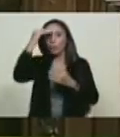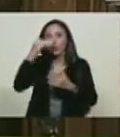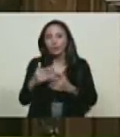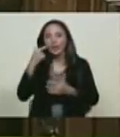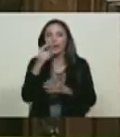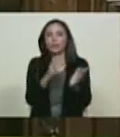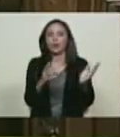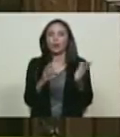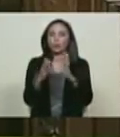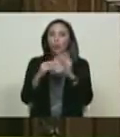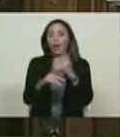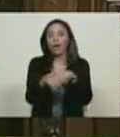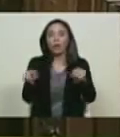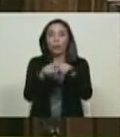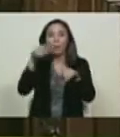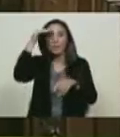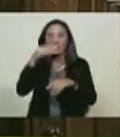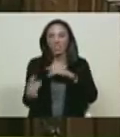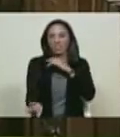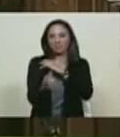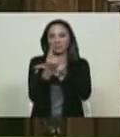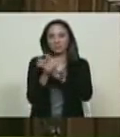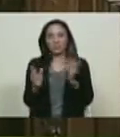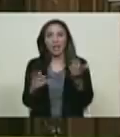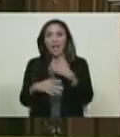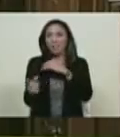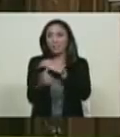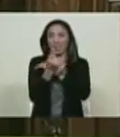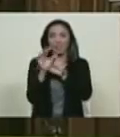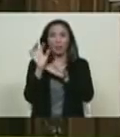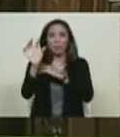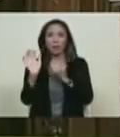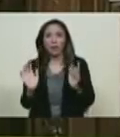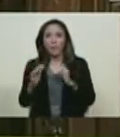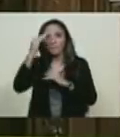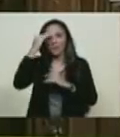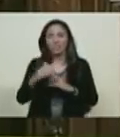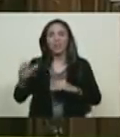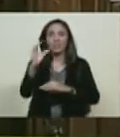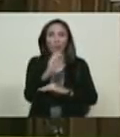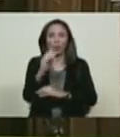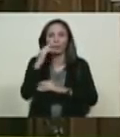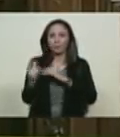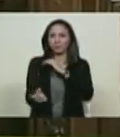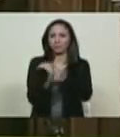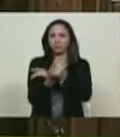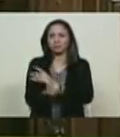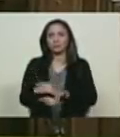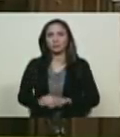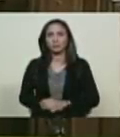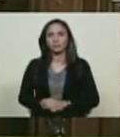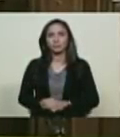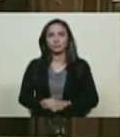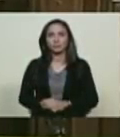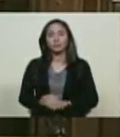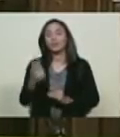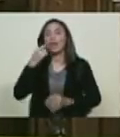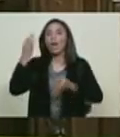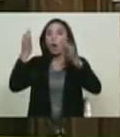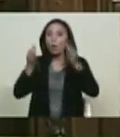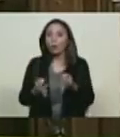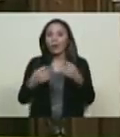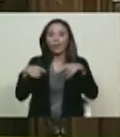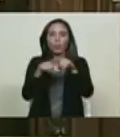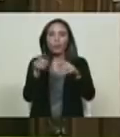colombiana, traidora, te digo, traidora a la patria. Y así debe ser juzgada, así debe ser juzgada, como traidora